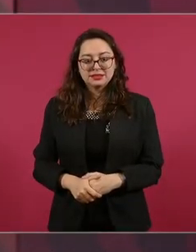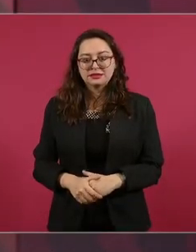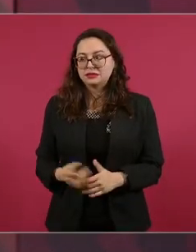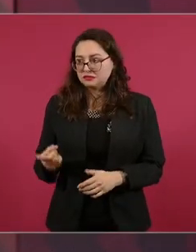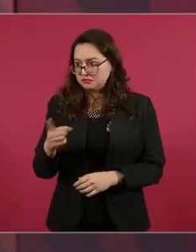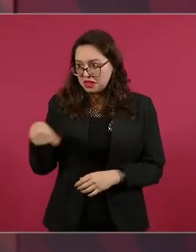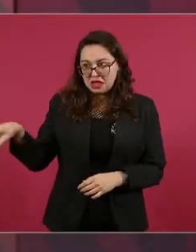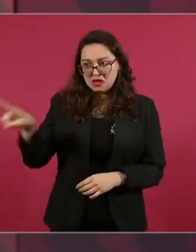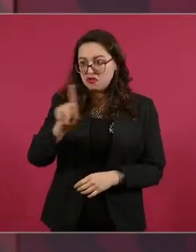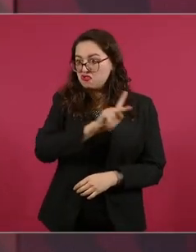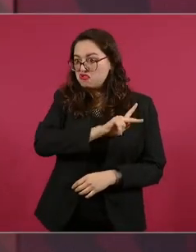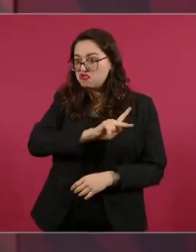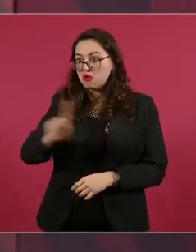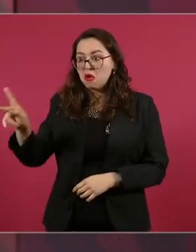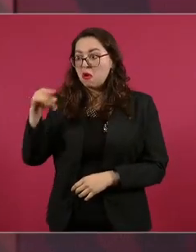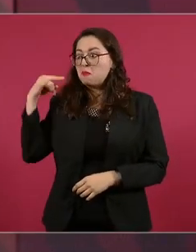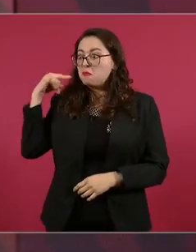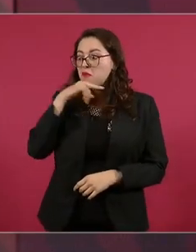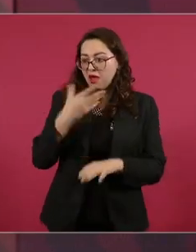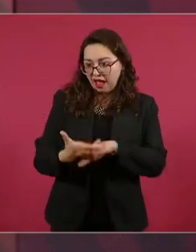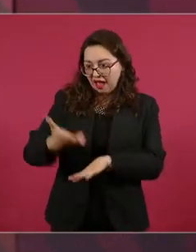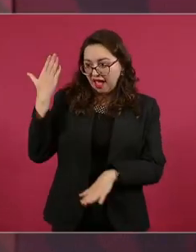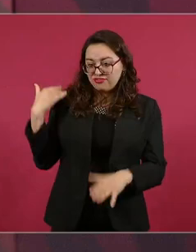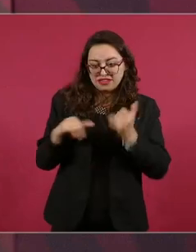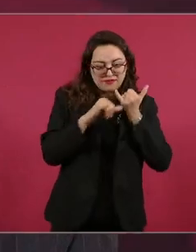todos ellos participaron